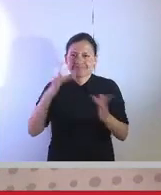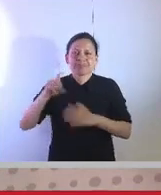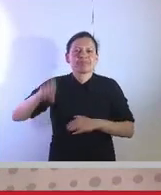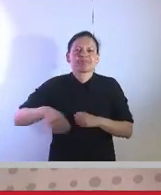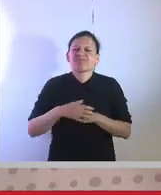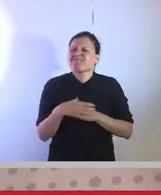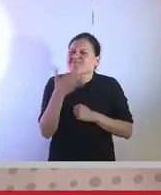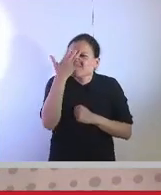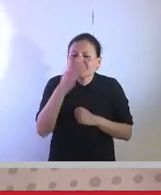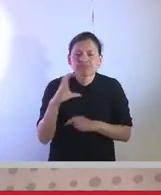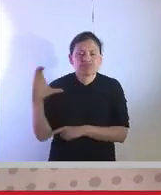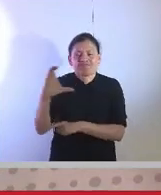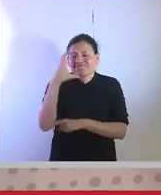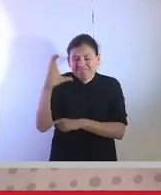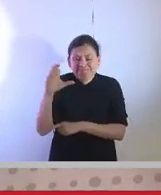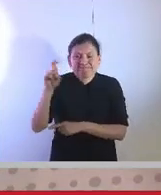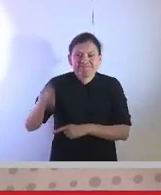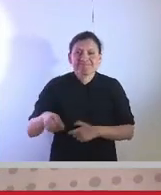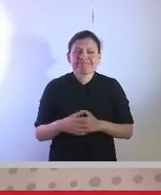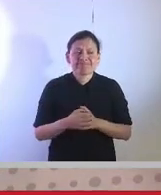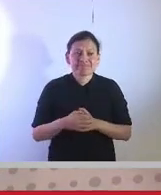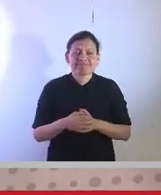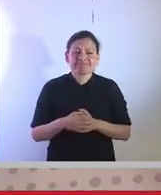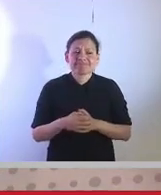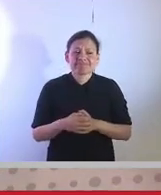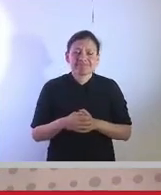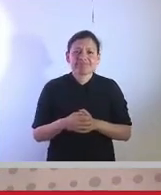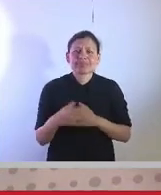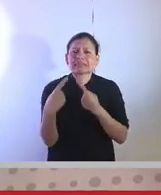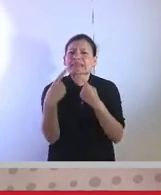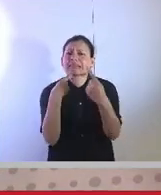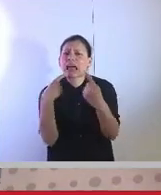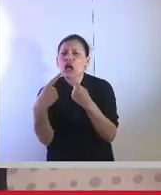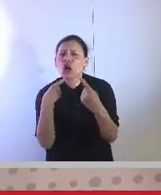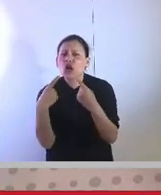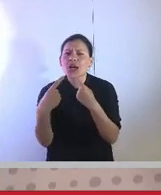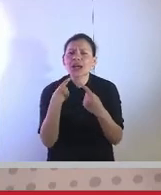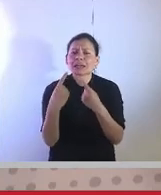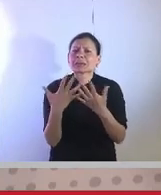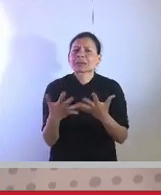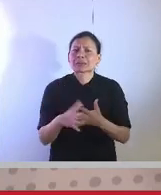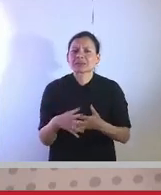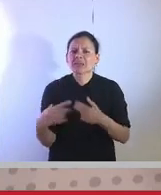Porque Colombia lo necesita de verdad. Y es que es dialogando,